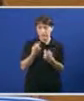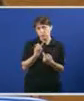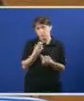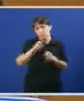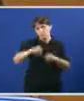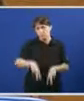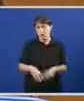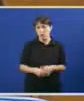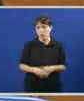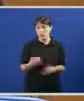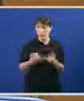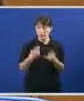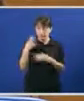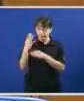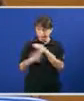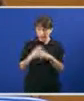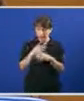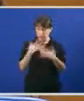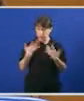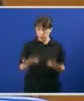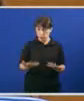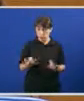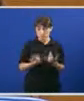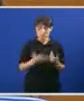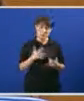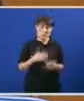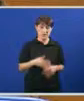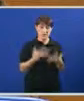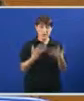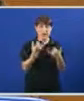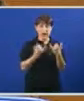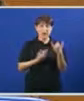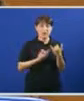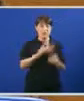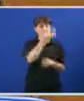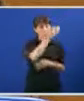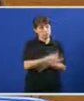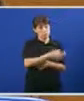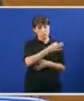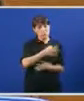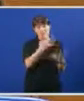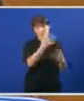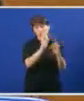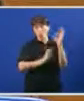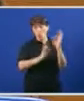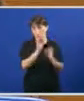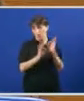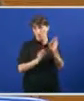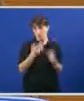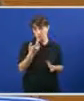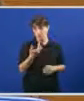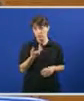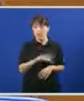en la actual legislatura, nada menos que o 10% del total de las familias galegas. Hay